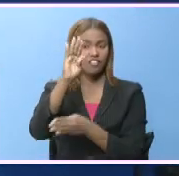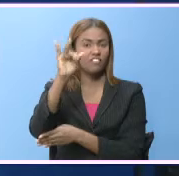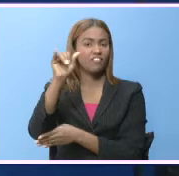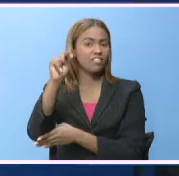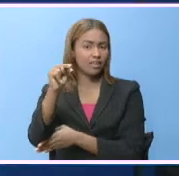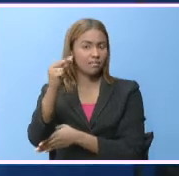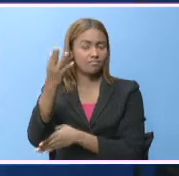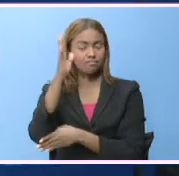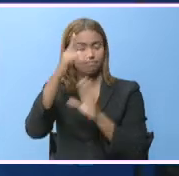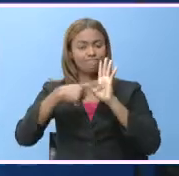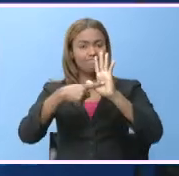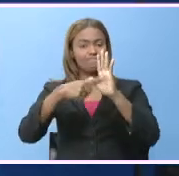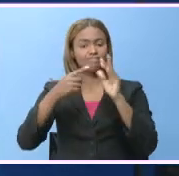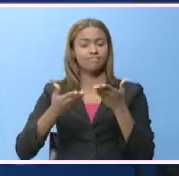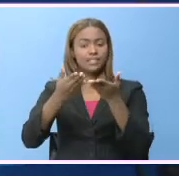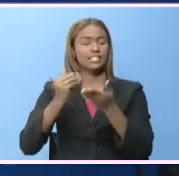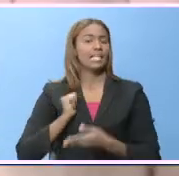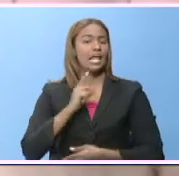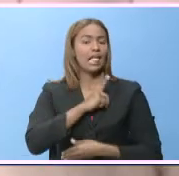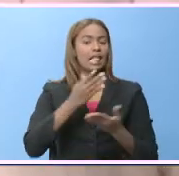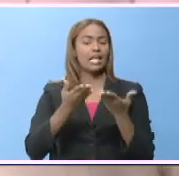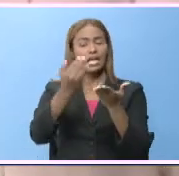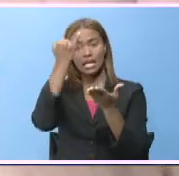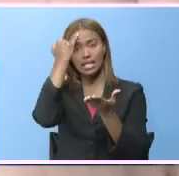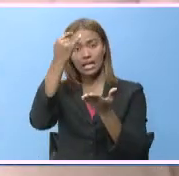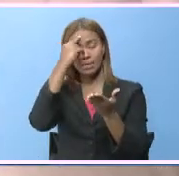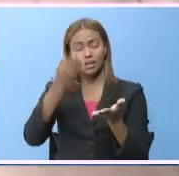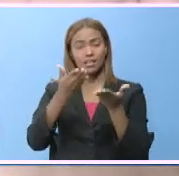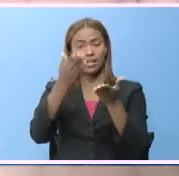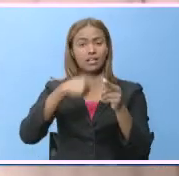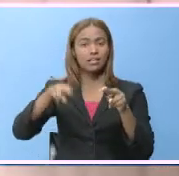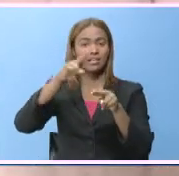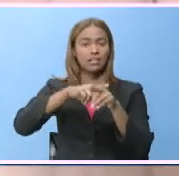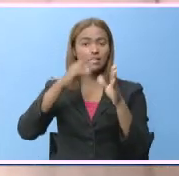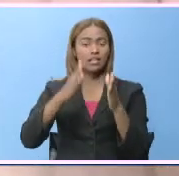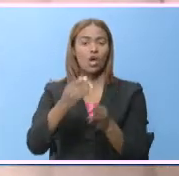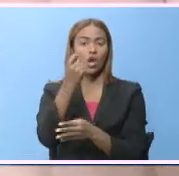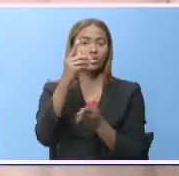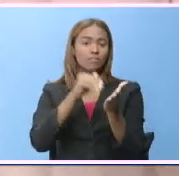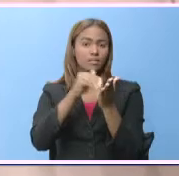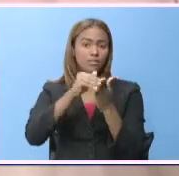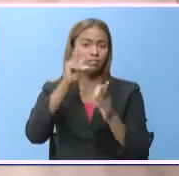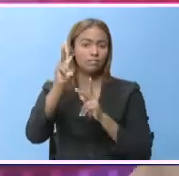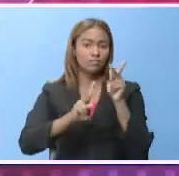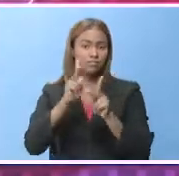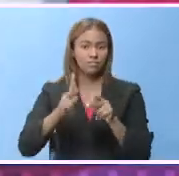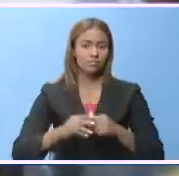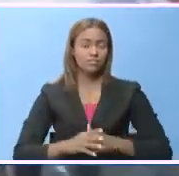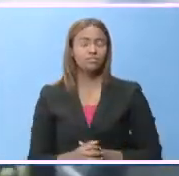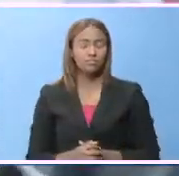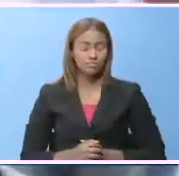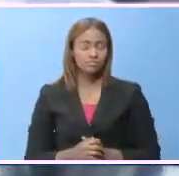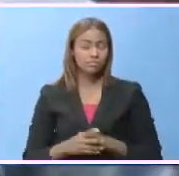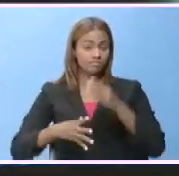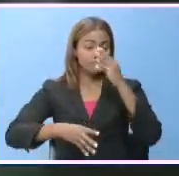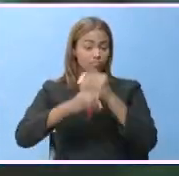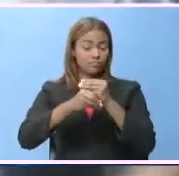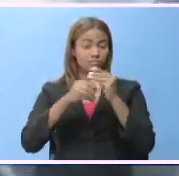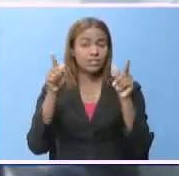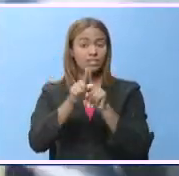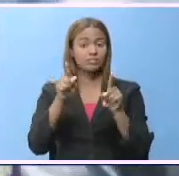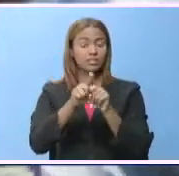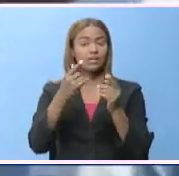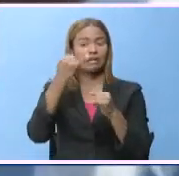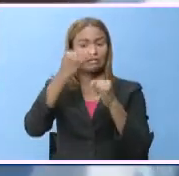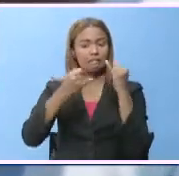Biden presentará ante el Senado una propuesta para dar la nacionalidad a 11 millones de personas. Además, de